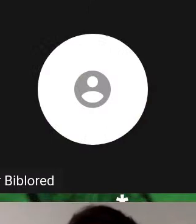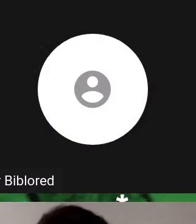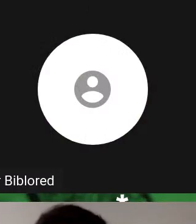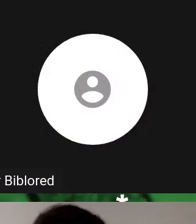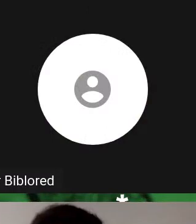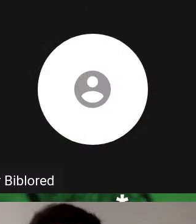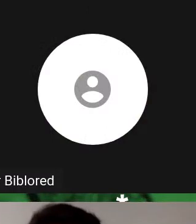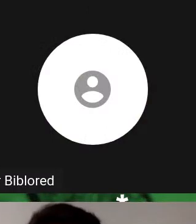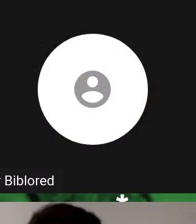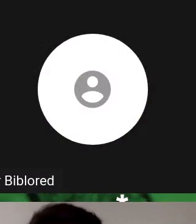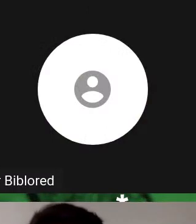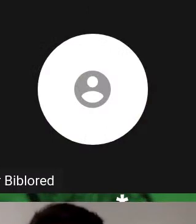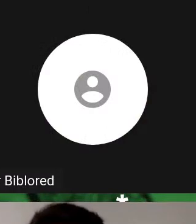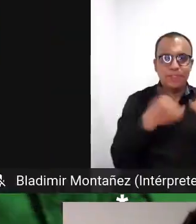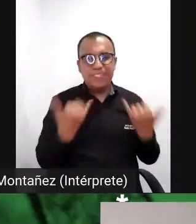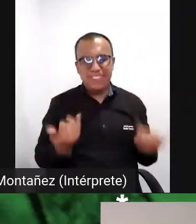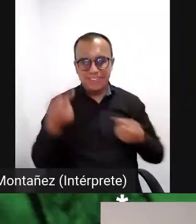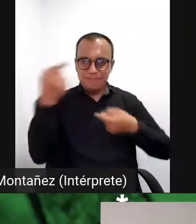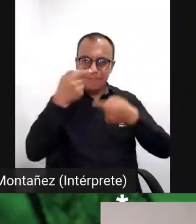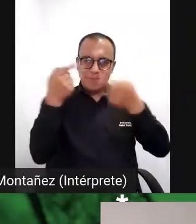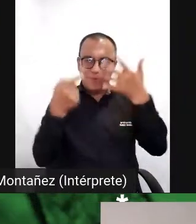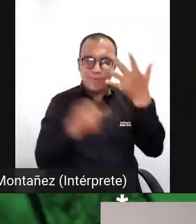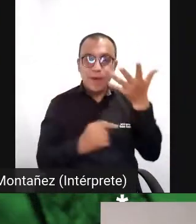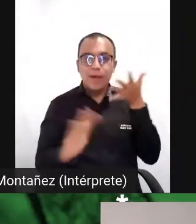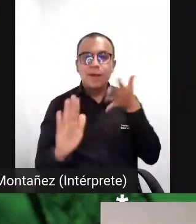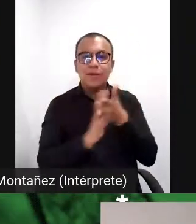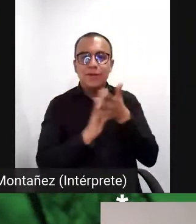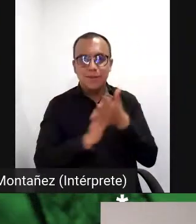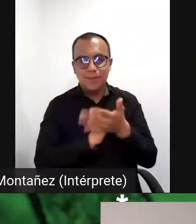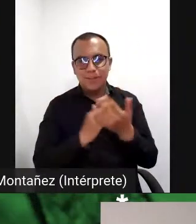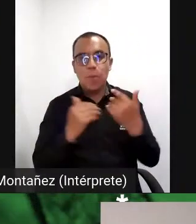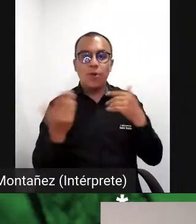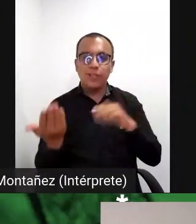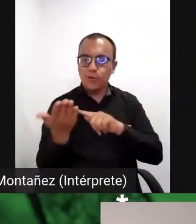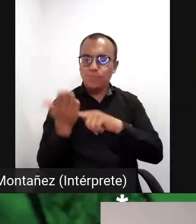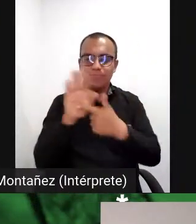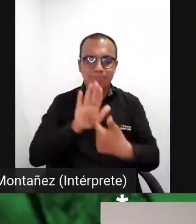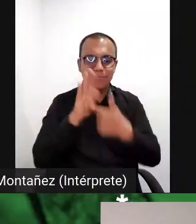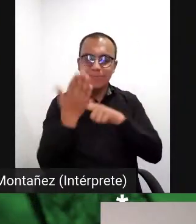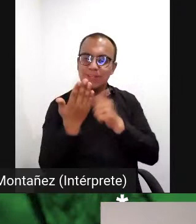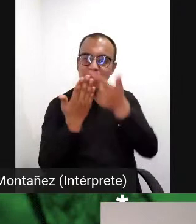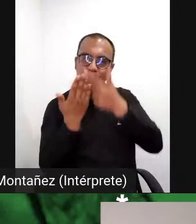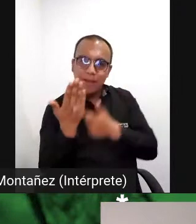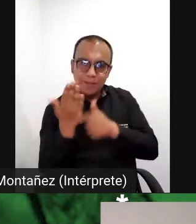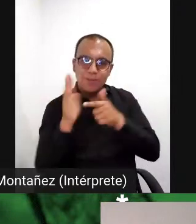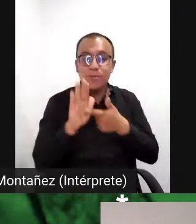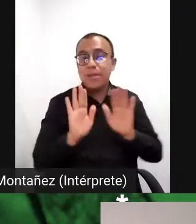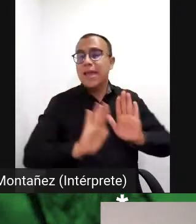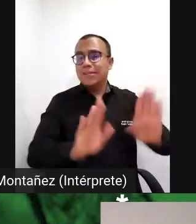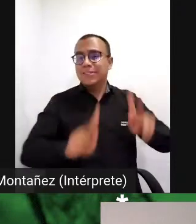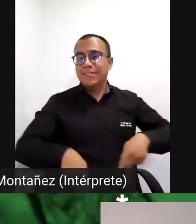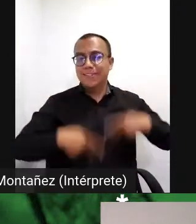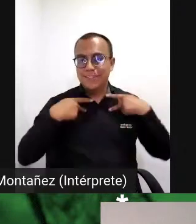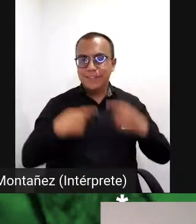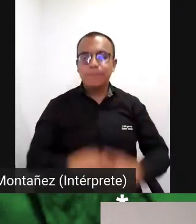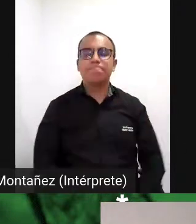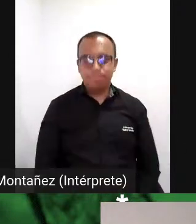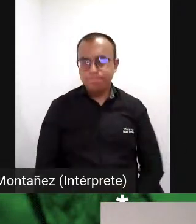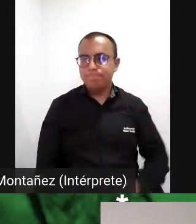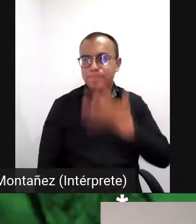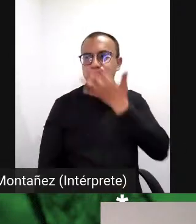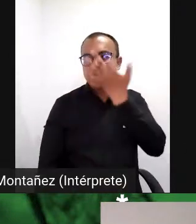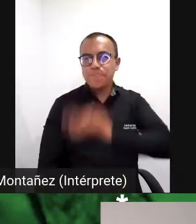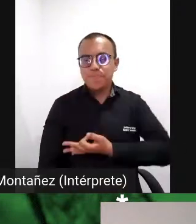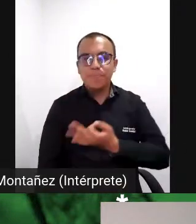sus hijos. Entonces también todas las historias tienen como dos caras, como todo, como un poco todo en la vida. Sí, es verdad. Y es chévere